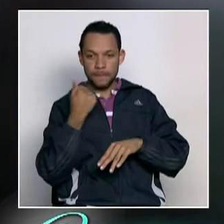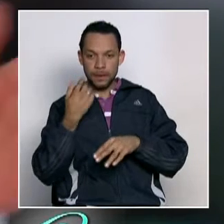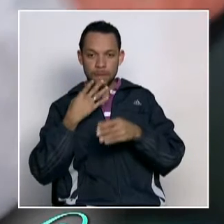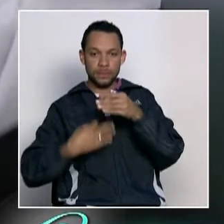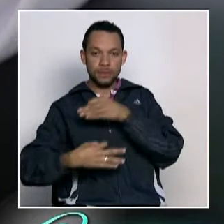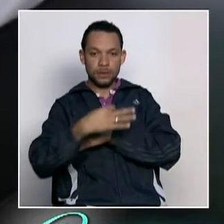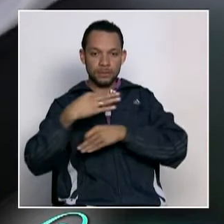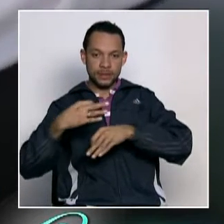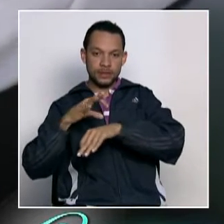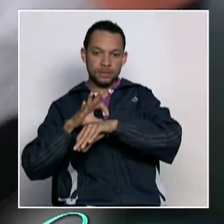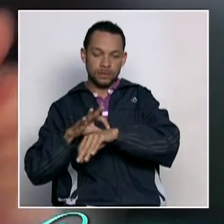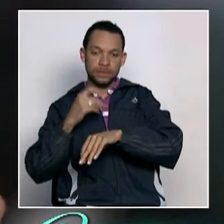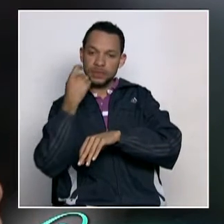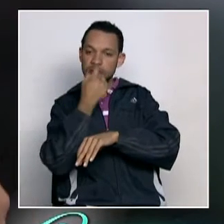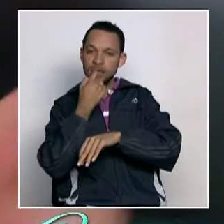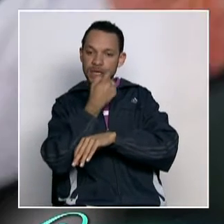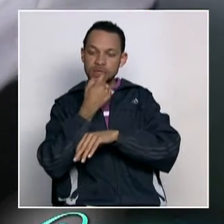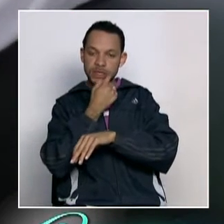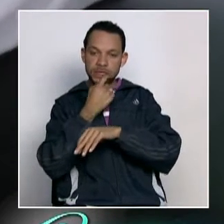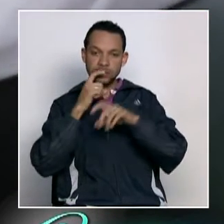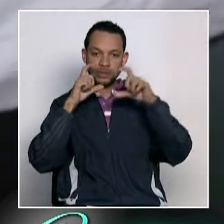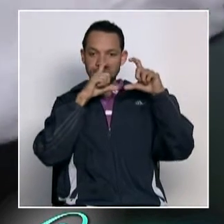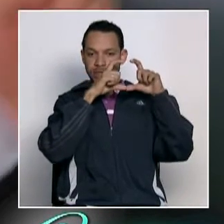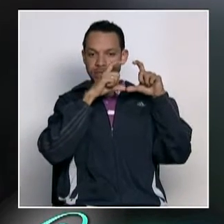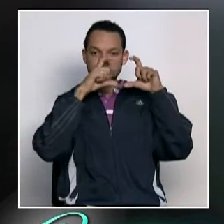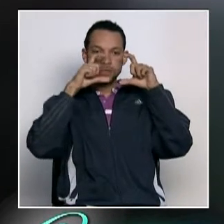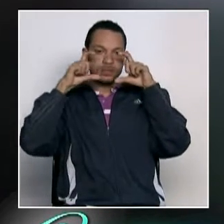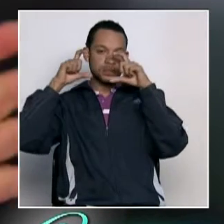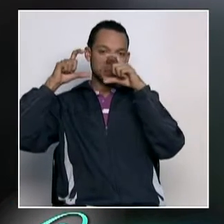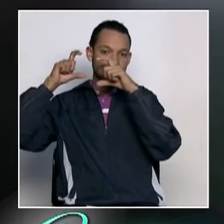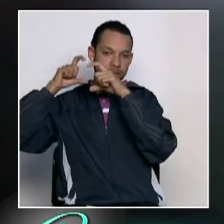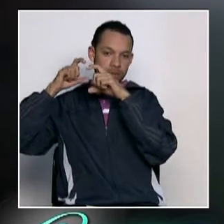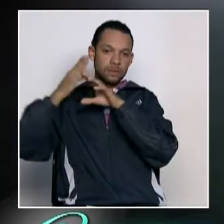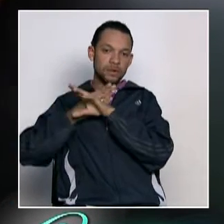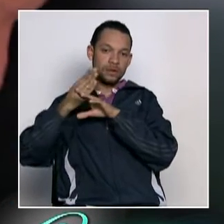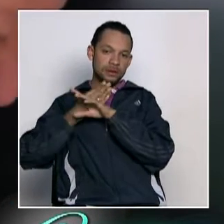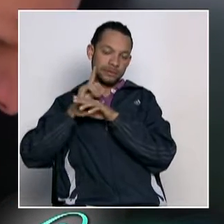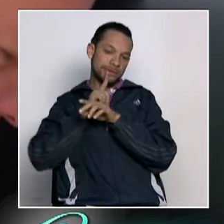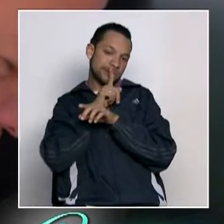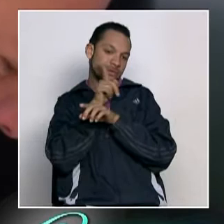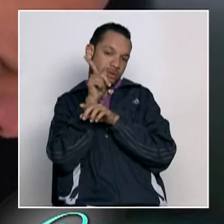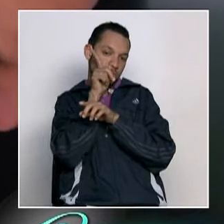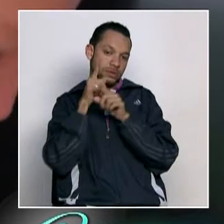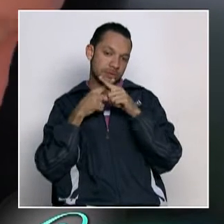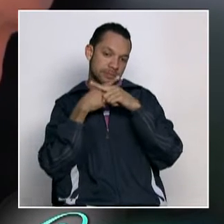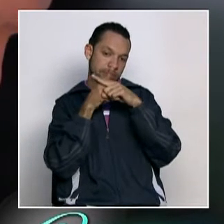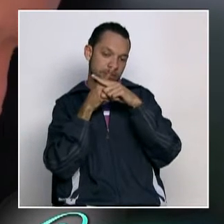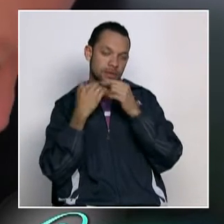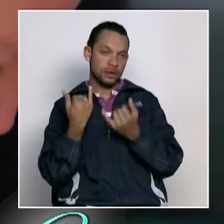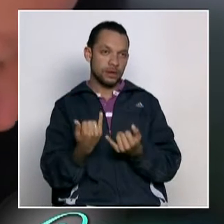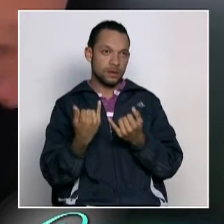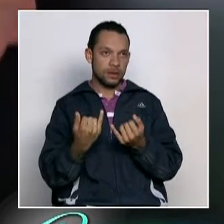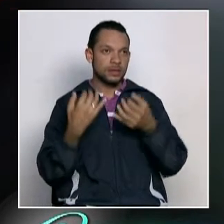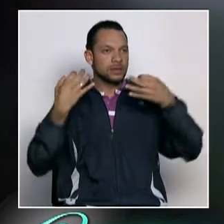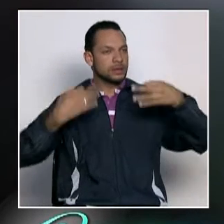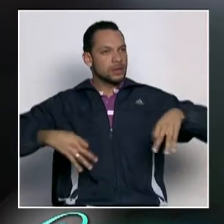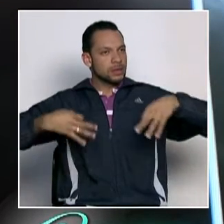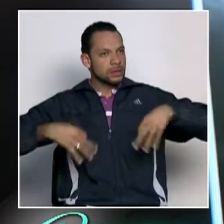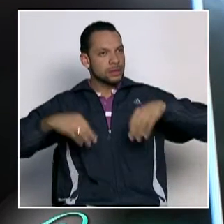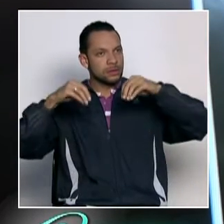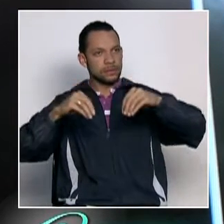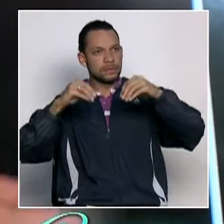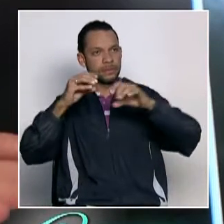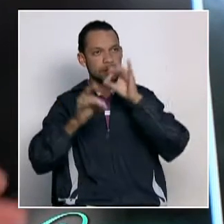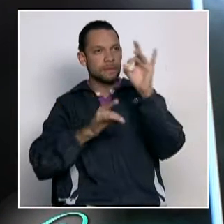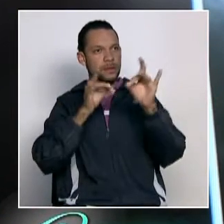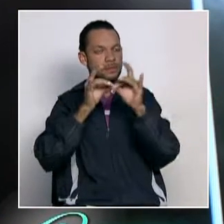con el odontólogo. Le tomamos la radiografía y encontramos el canino incluido. Es muy sencillo desde la odontología neurofocal, desde la